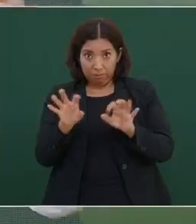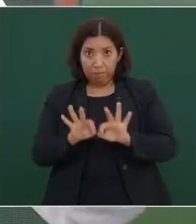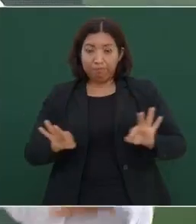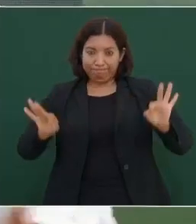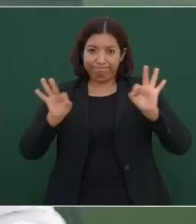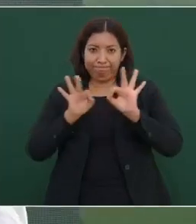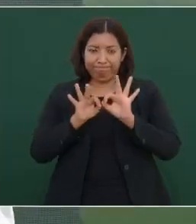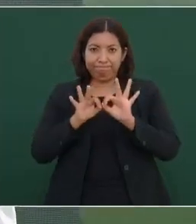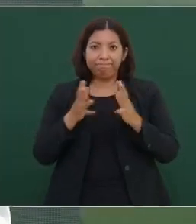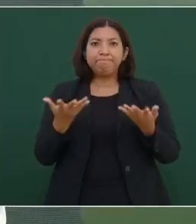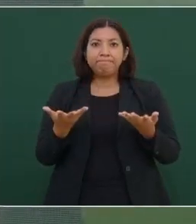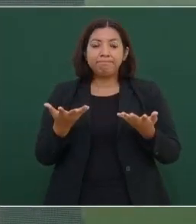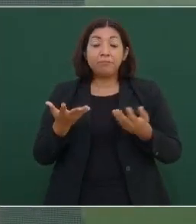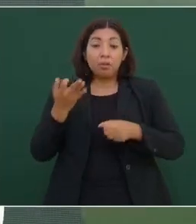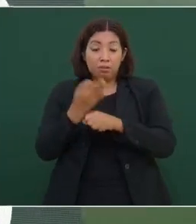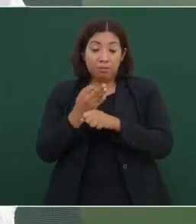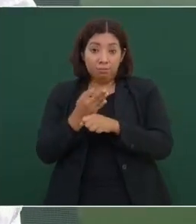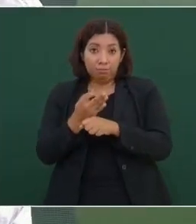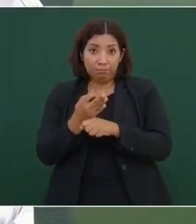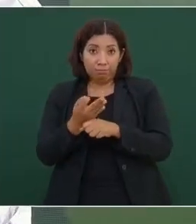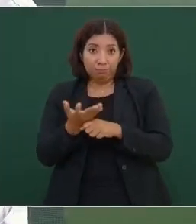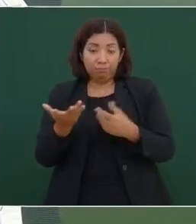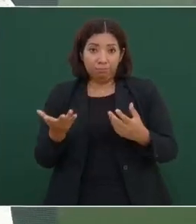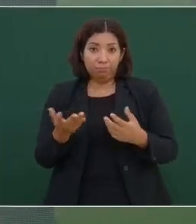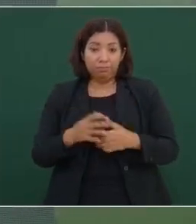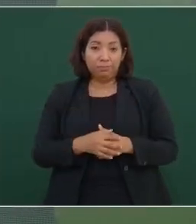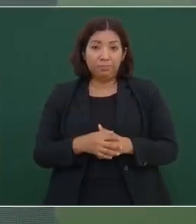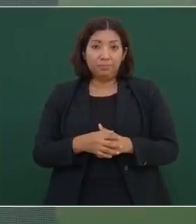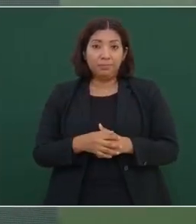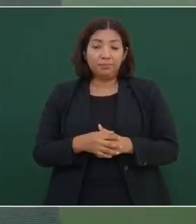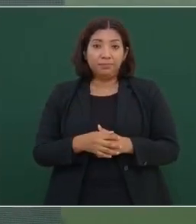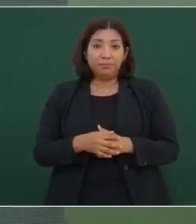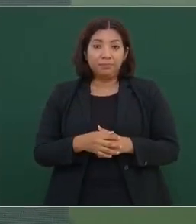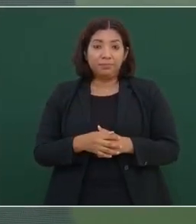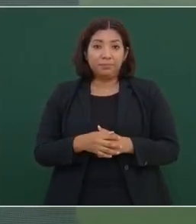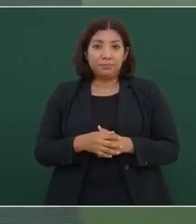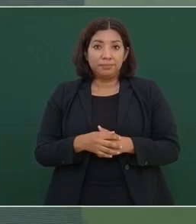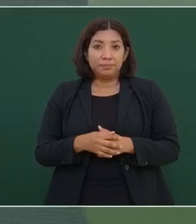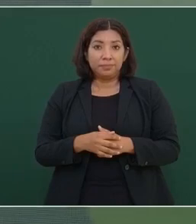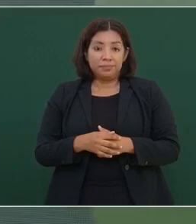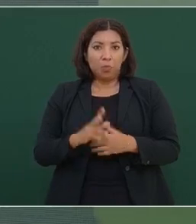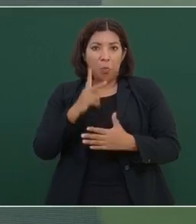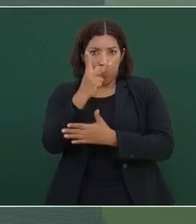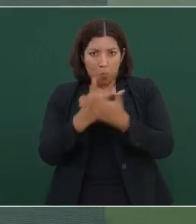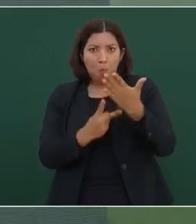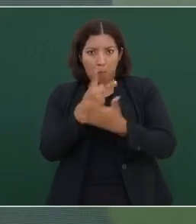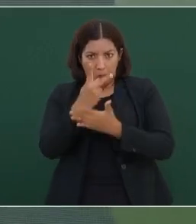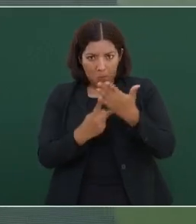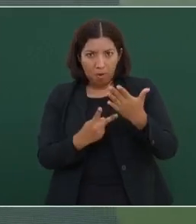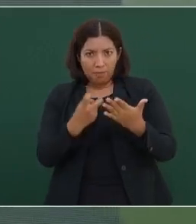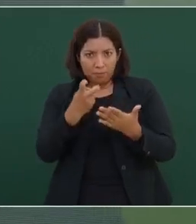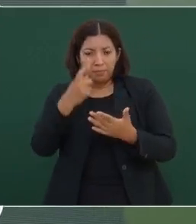de programas para el beneficio del pueblo,